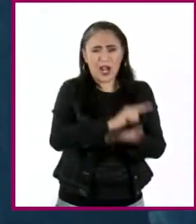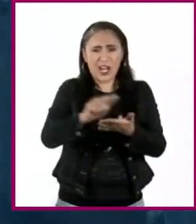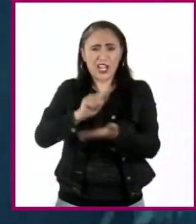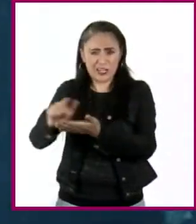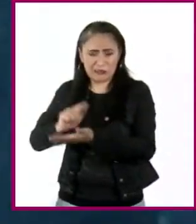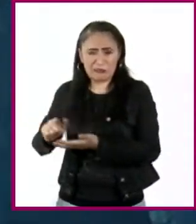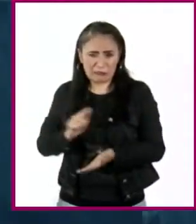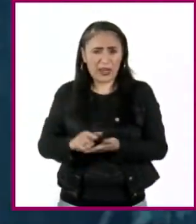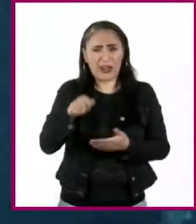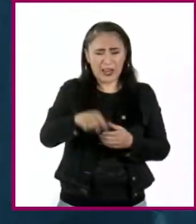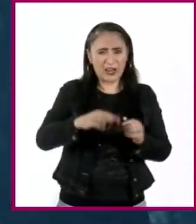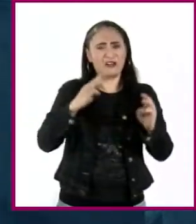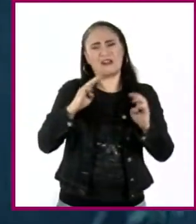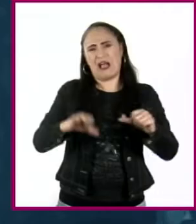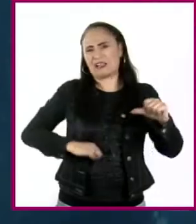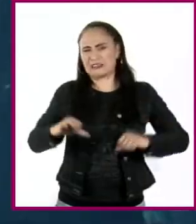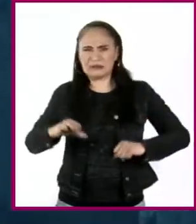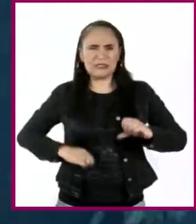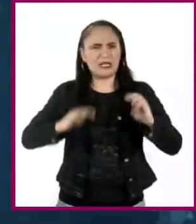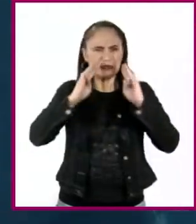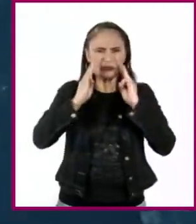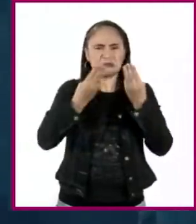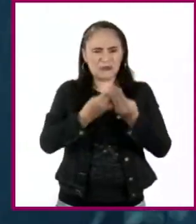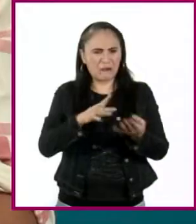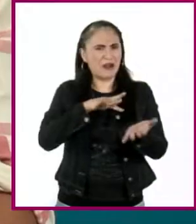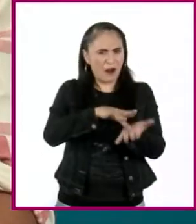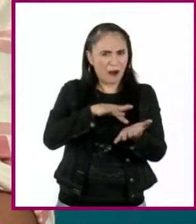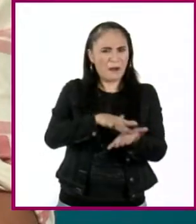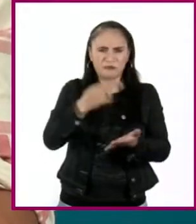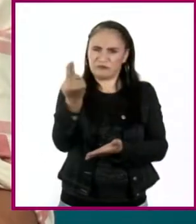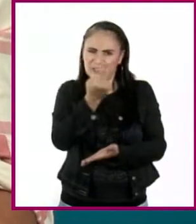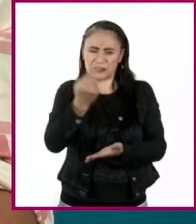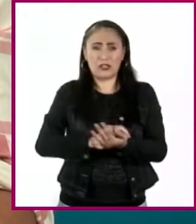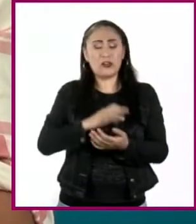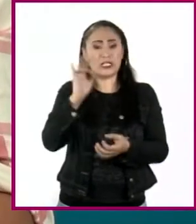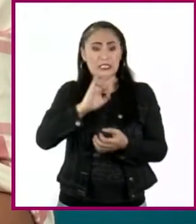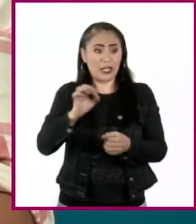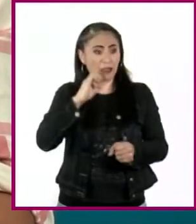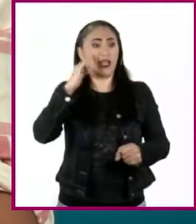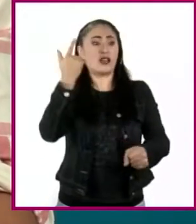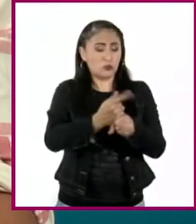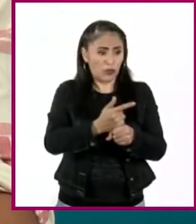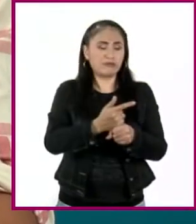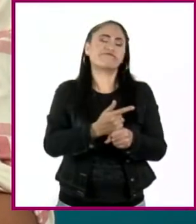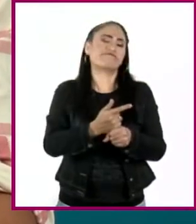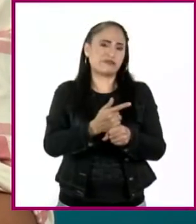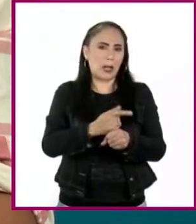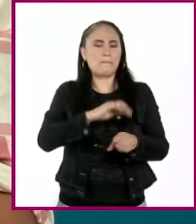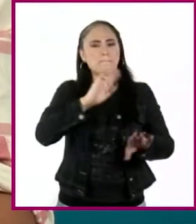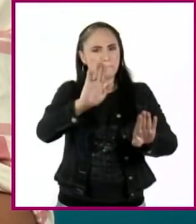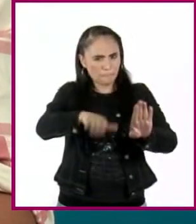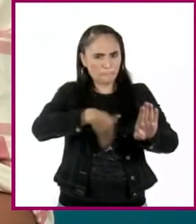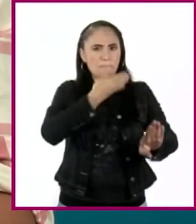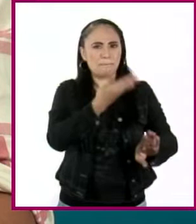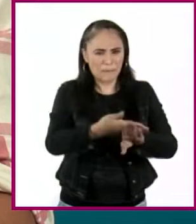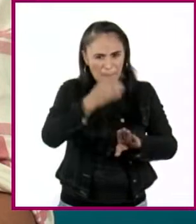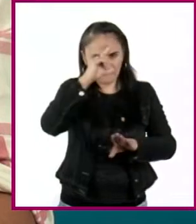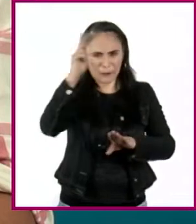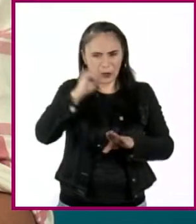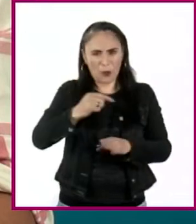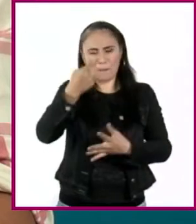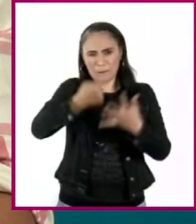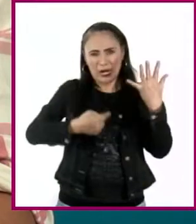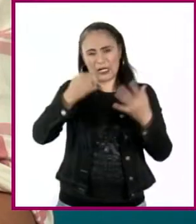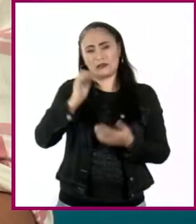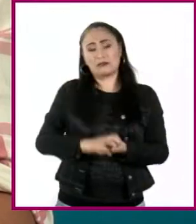en actividades delictivas, y cuando son aprendidos, en lugar de ser protegidos, se les produce más daño, al carecer de medidas diseñadas para proveerles